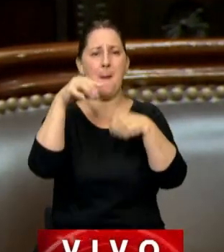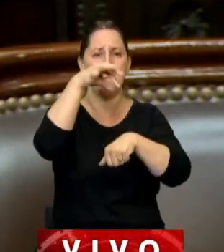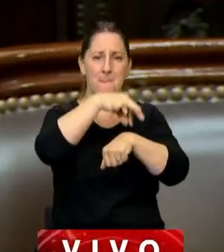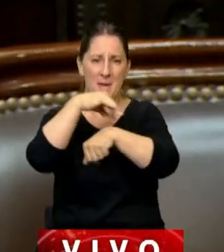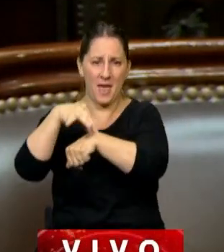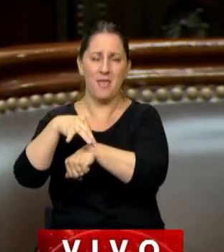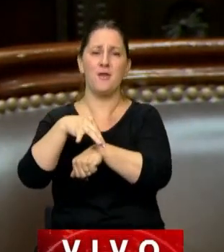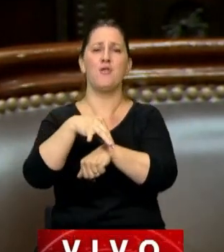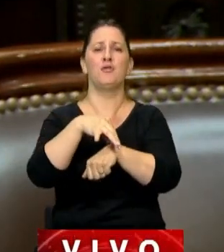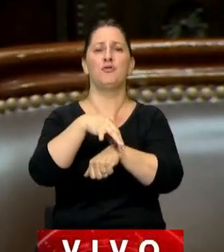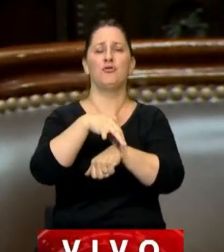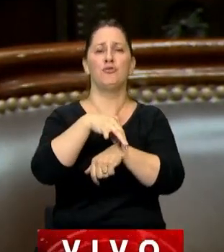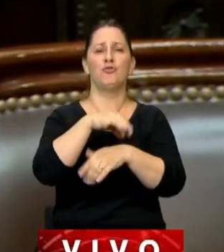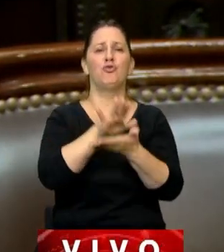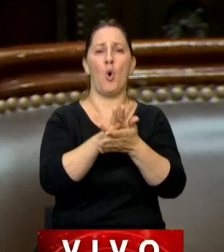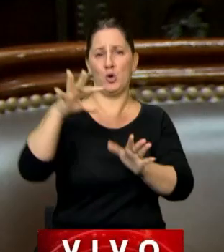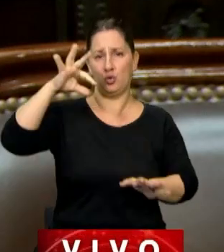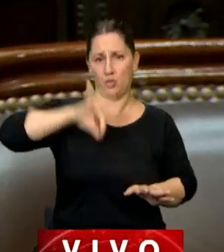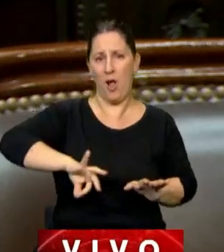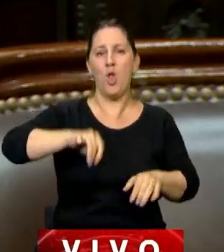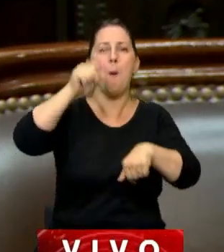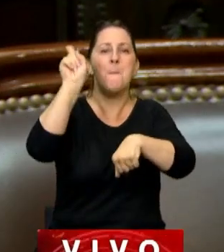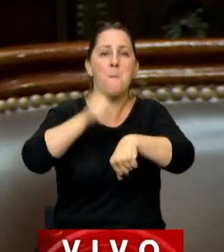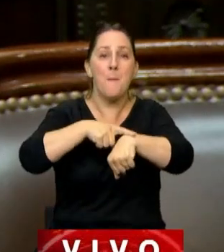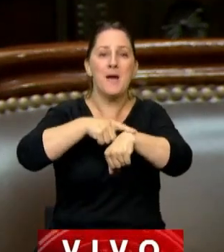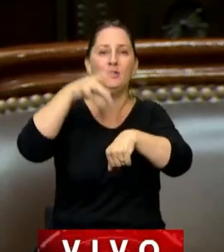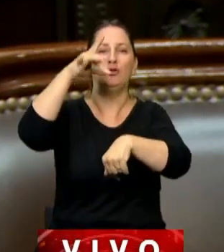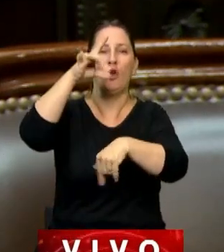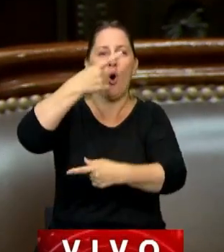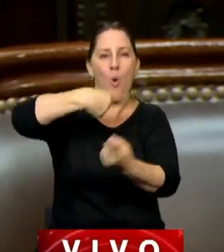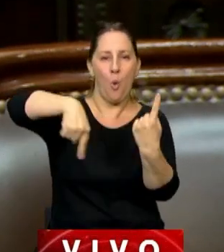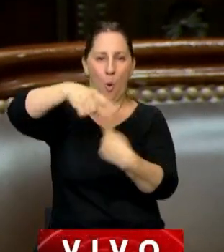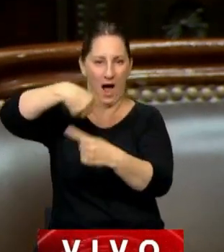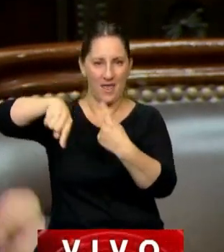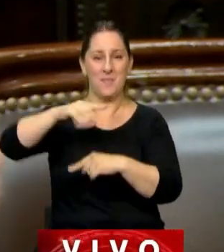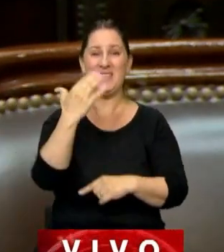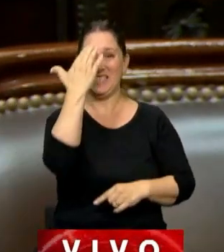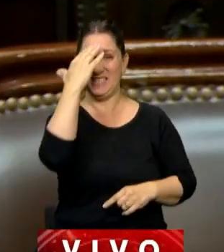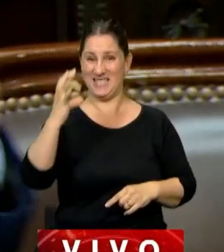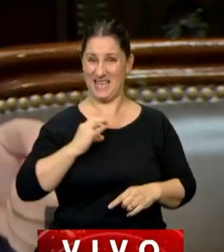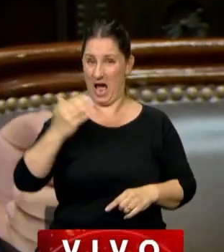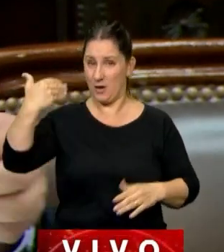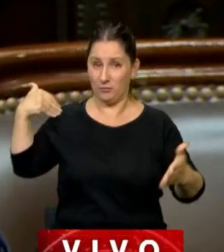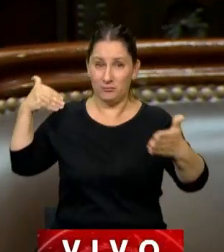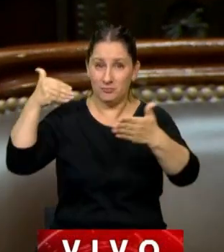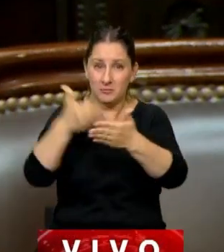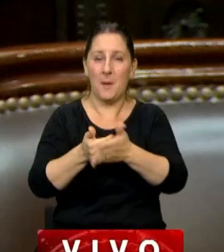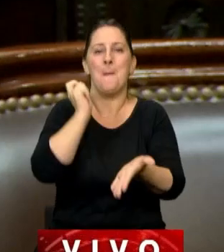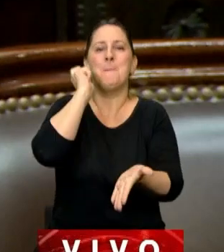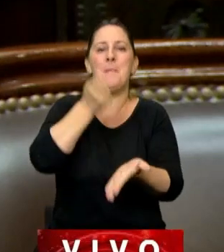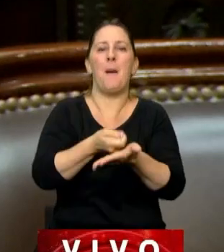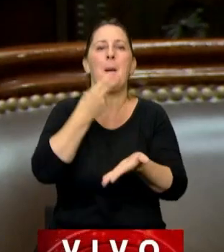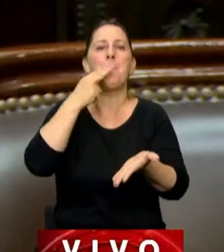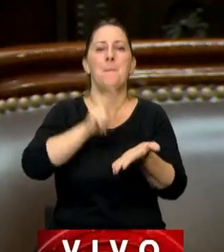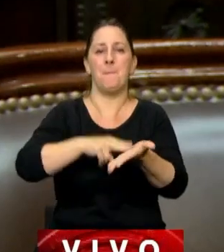médicos con la remuneración de sus guardias. Hace 15 años disminuimos lo que pagaba el médico